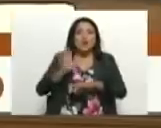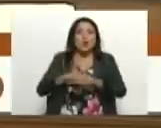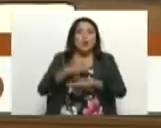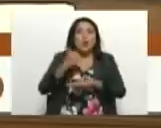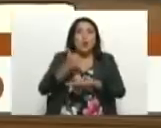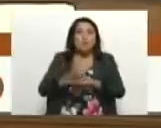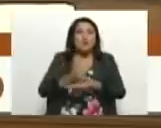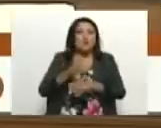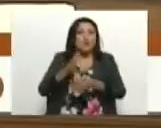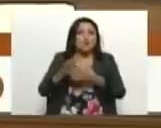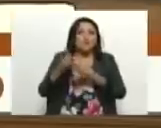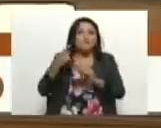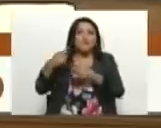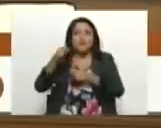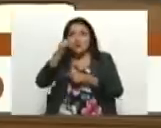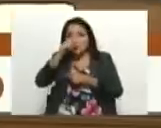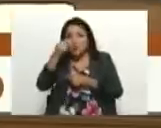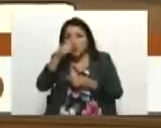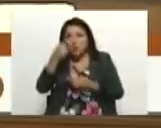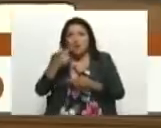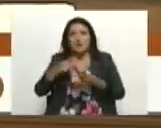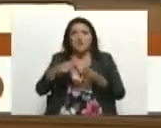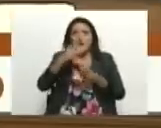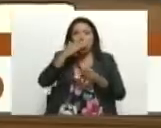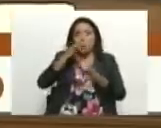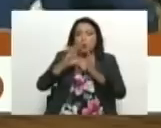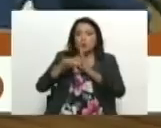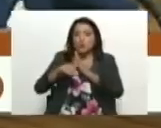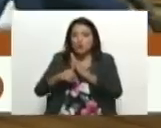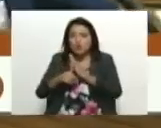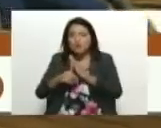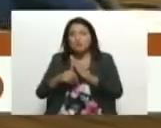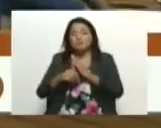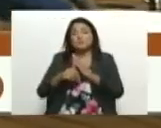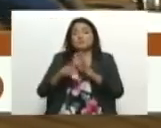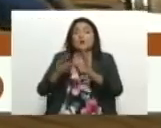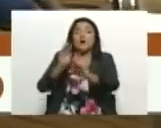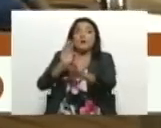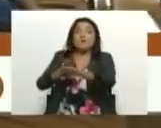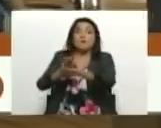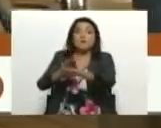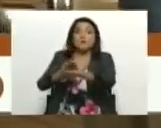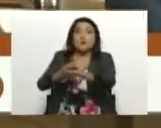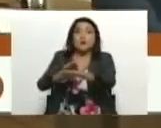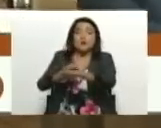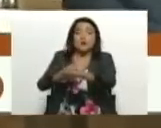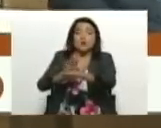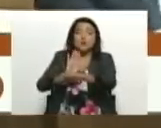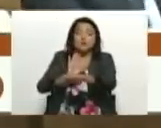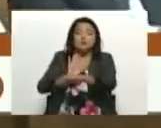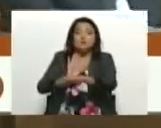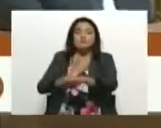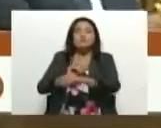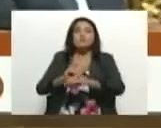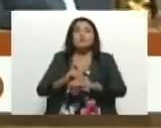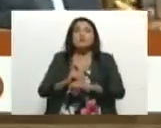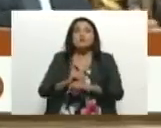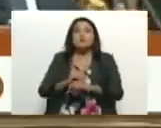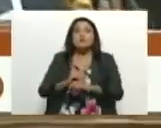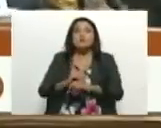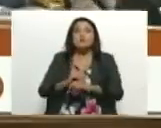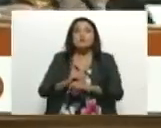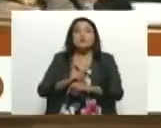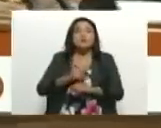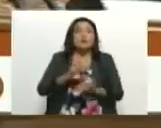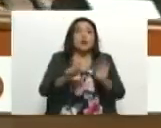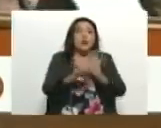de narcotráfico, de corrupción, debe saber que se va a enfrentar a la ley,